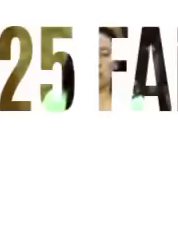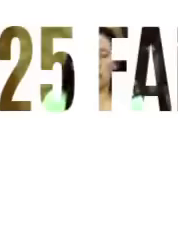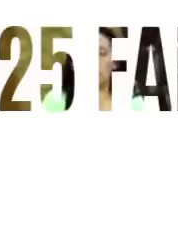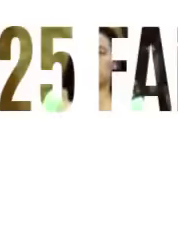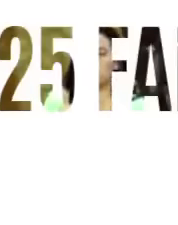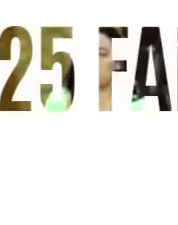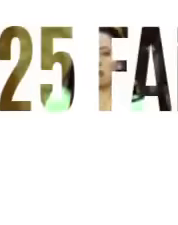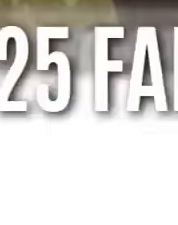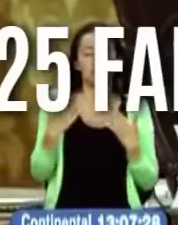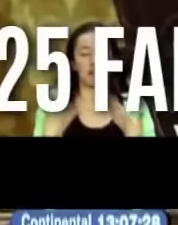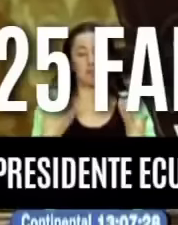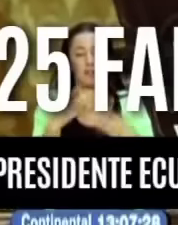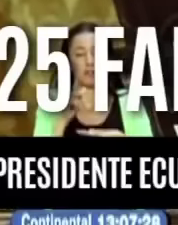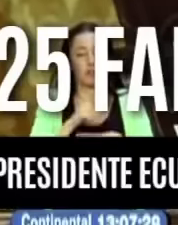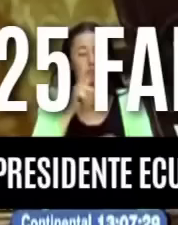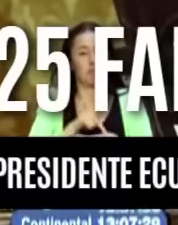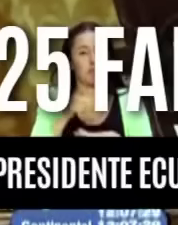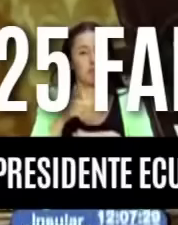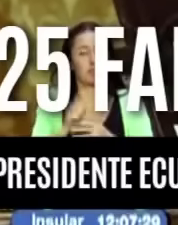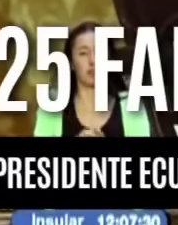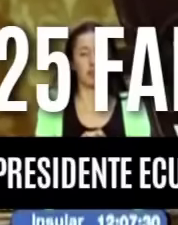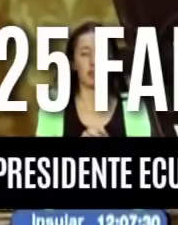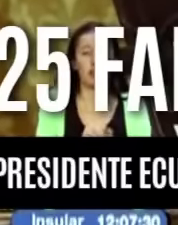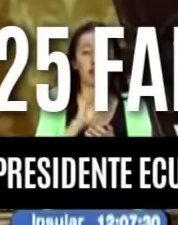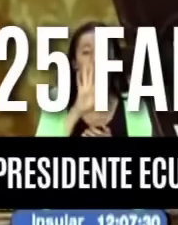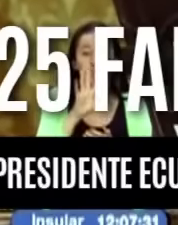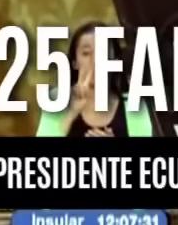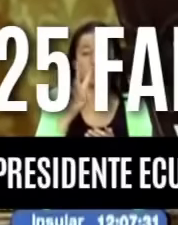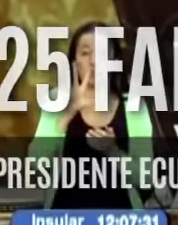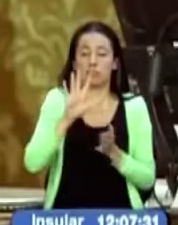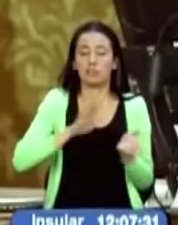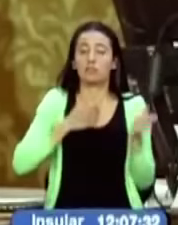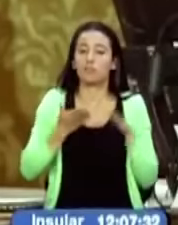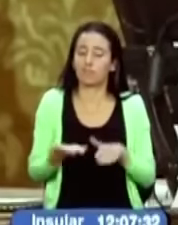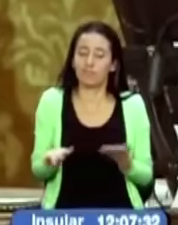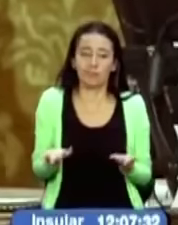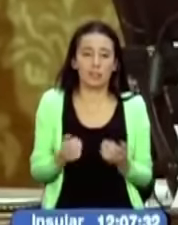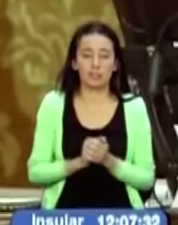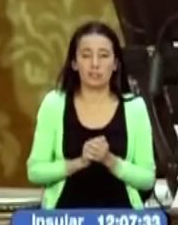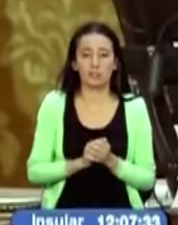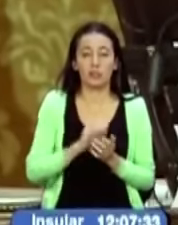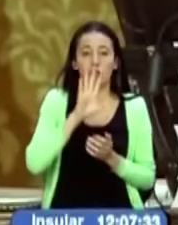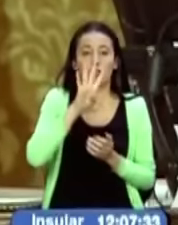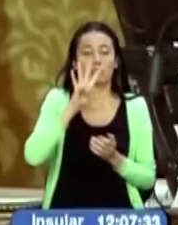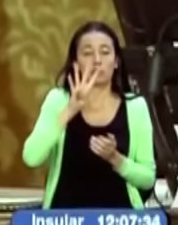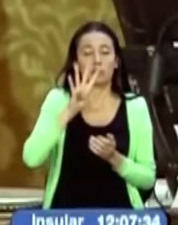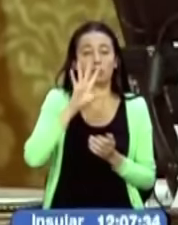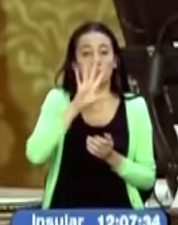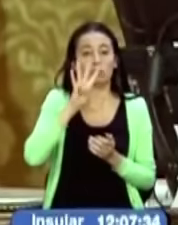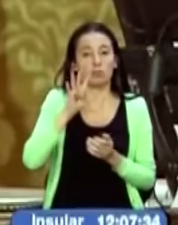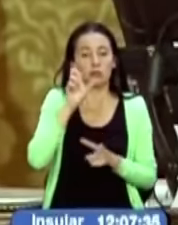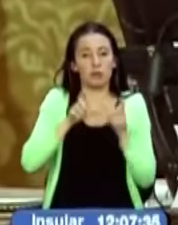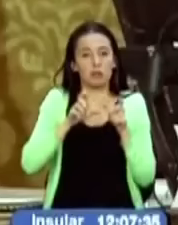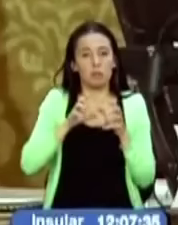Ustedes saben que lamentablemente tenemos 525 fallecidos, pero 54 personas rescatadas con vida. Eso es el